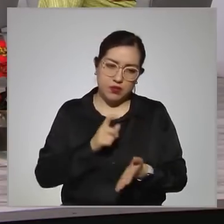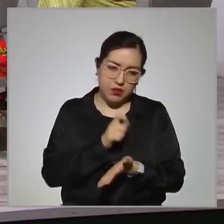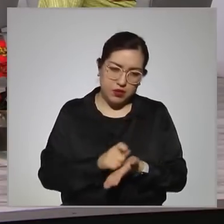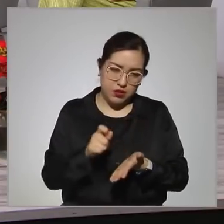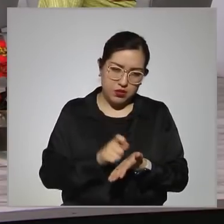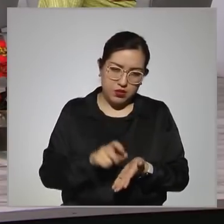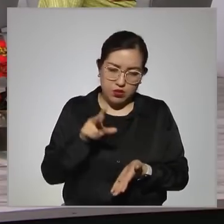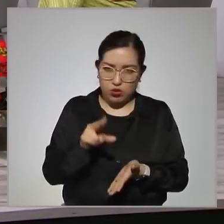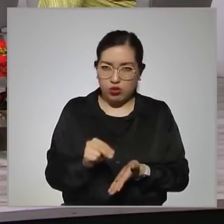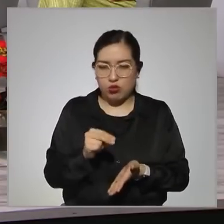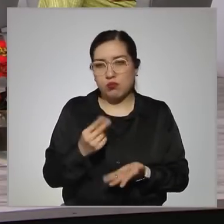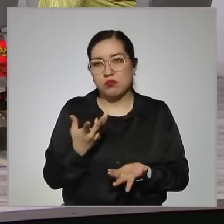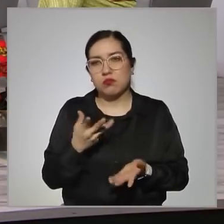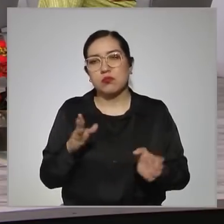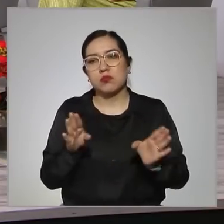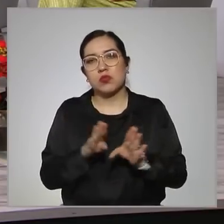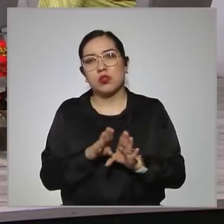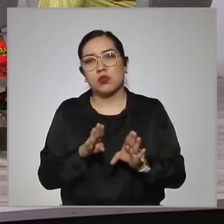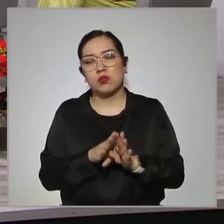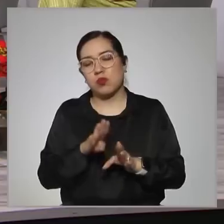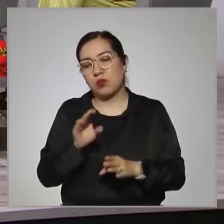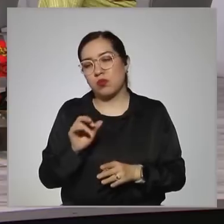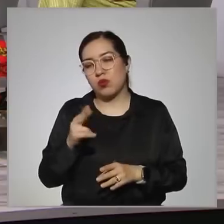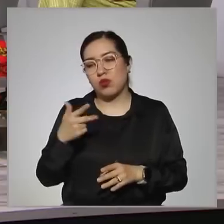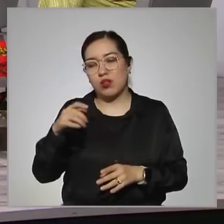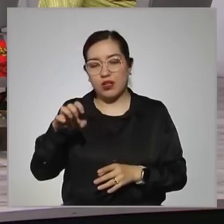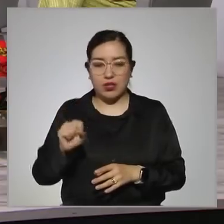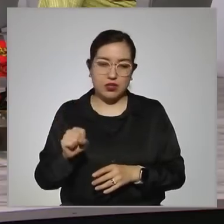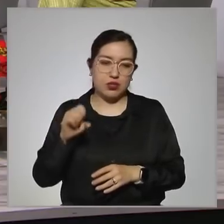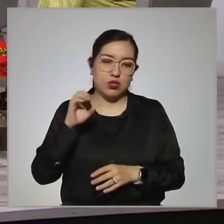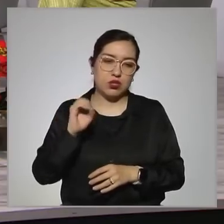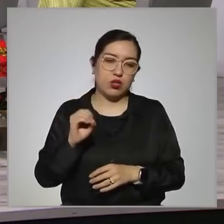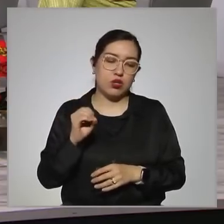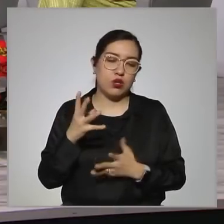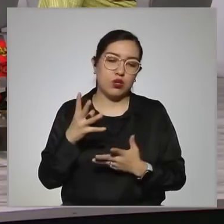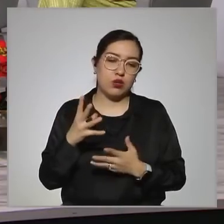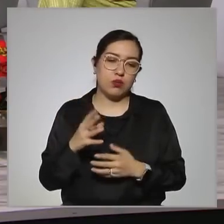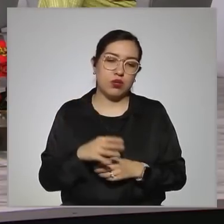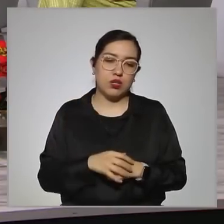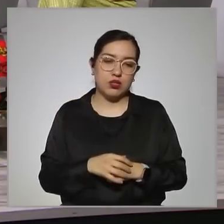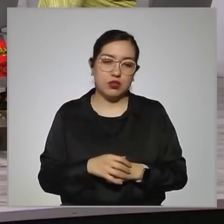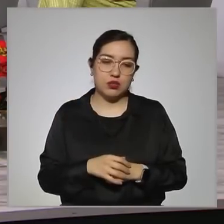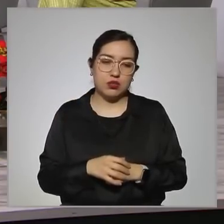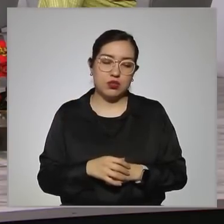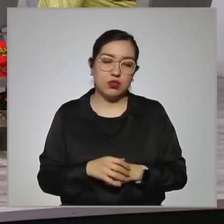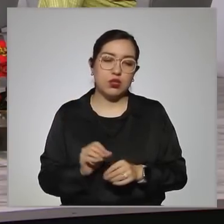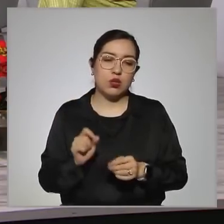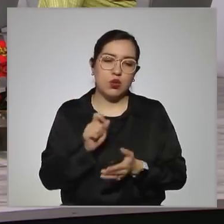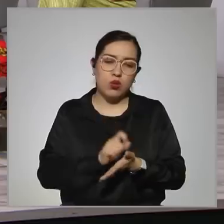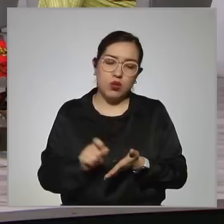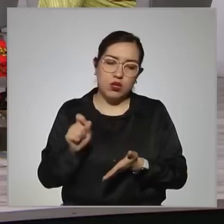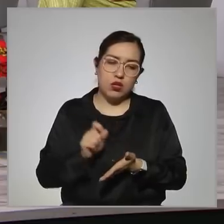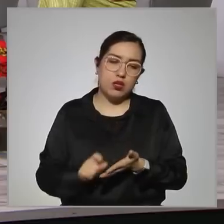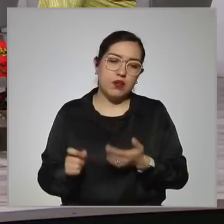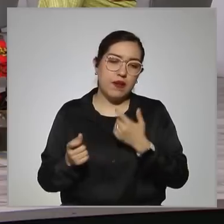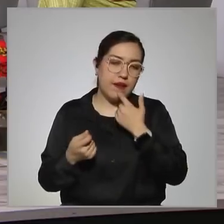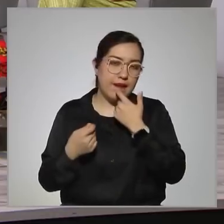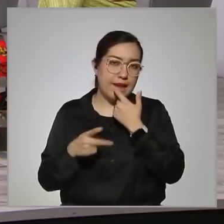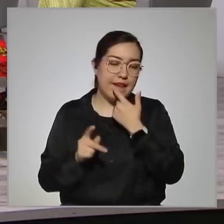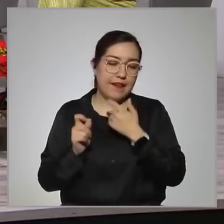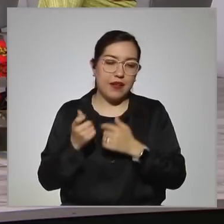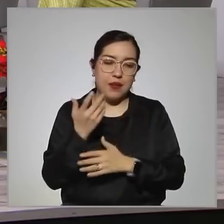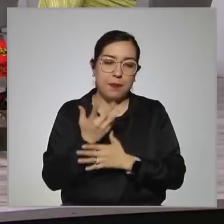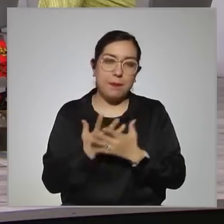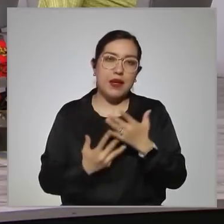necesariamente, digo, escribir como Borges o como... No, obviamente. Sino escribir. Escribir y escribir a